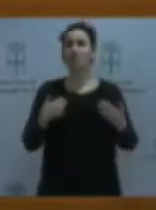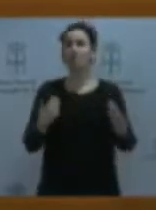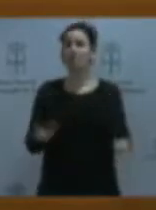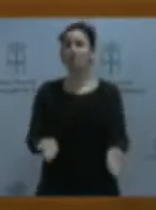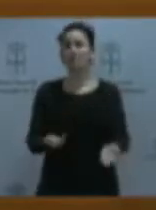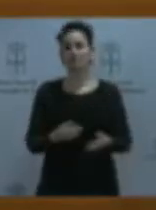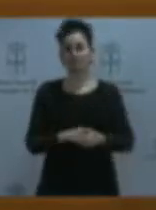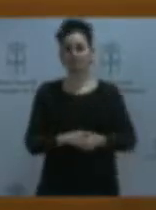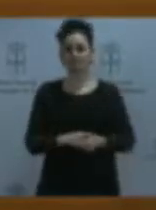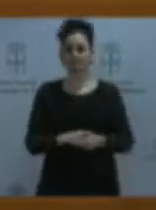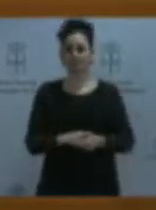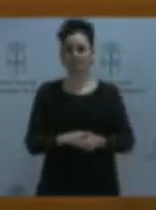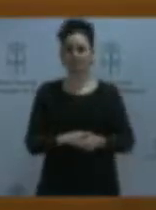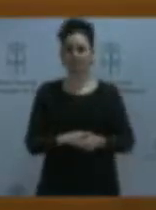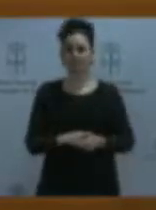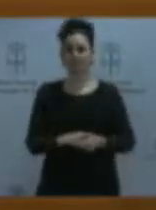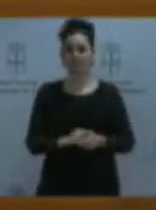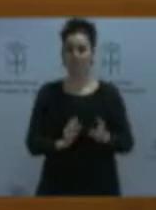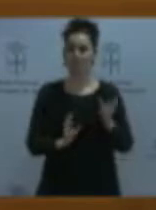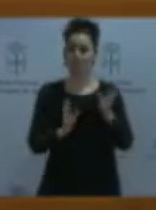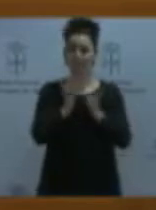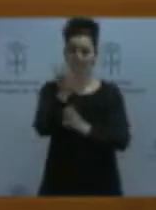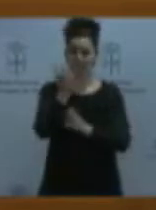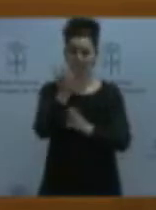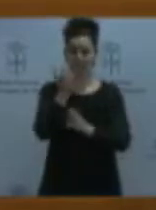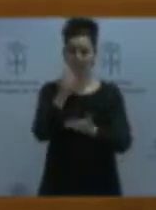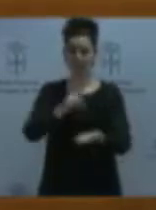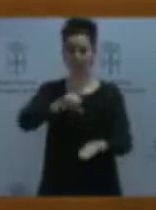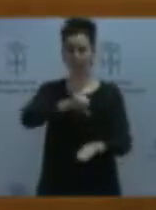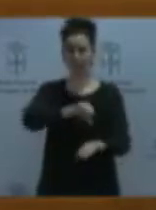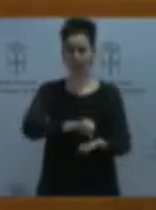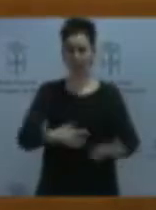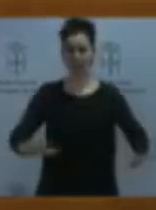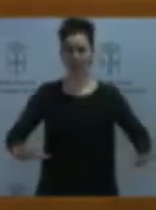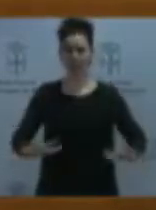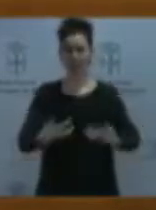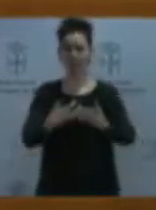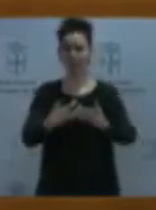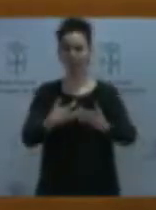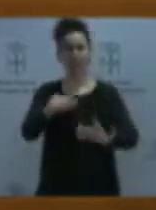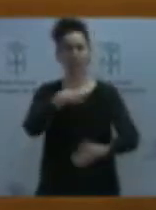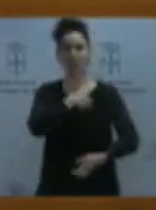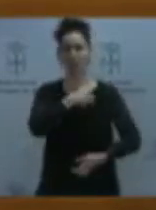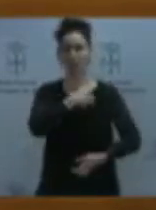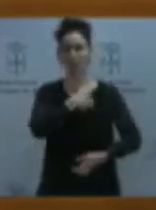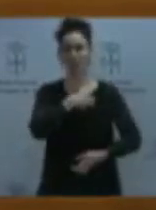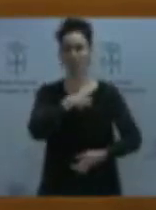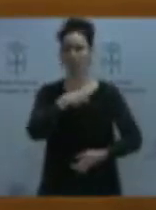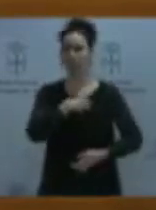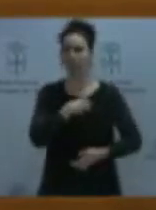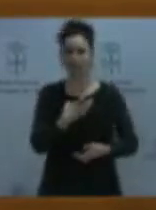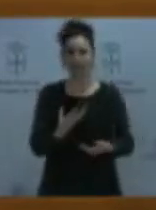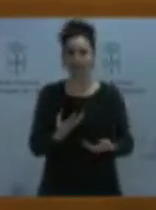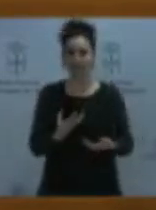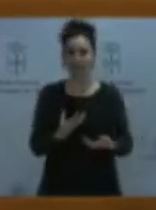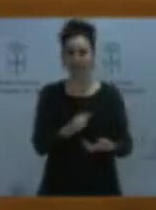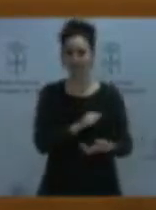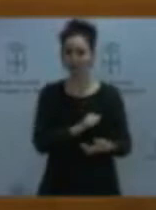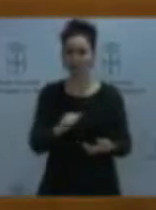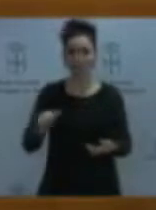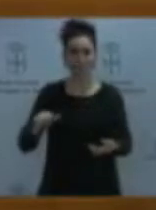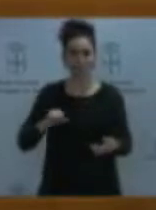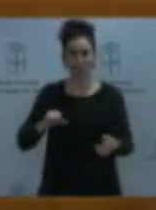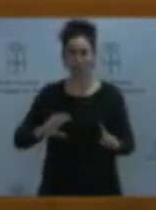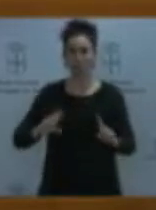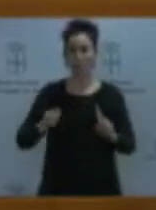industriales, urbanos y accidentes, pues no pueden ser acometidas de forma autónoma, aunque de facto lo